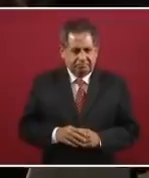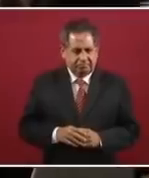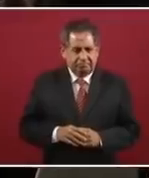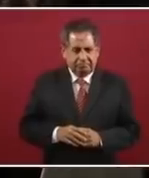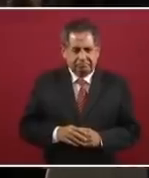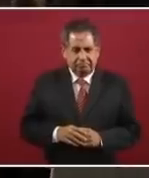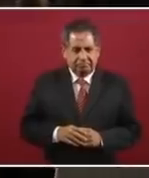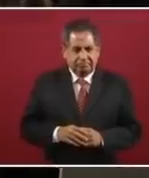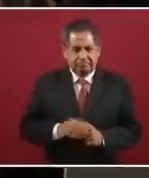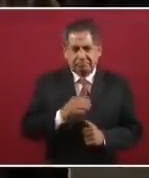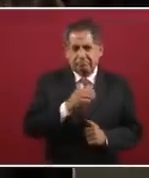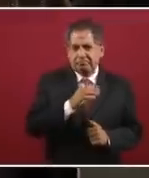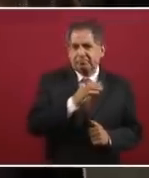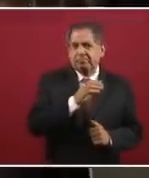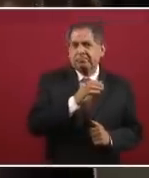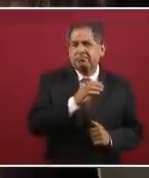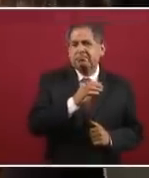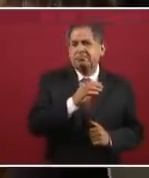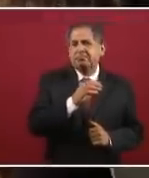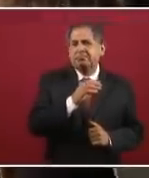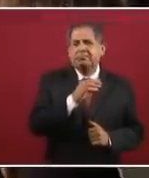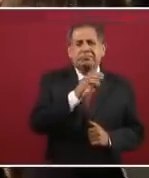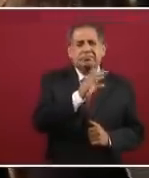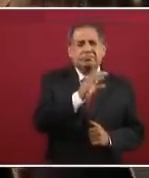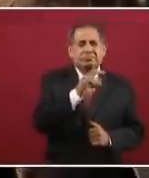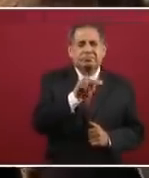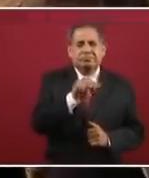la CENTE, yo no me dejo